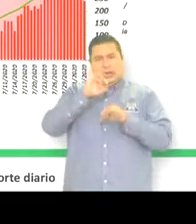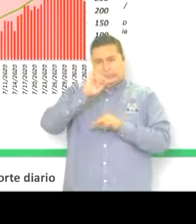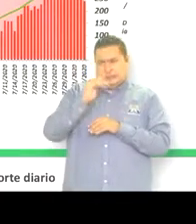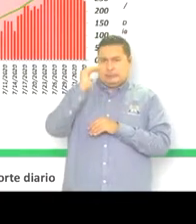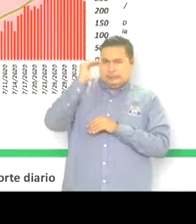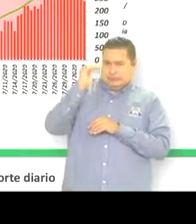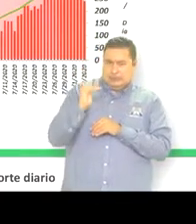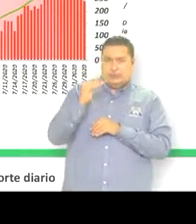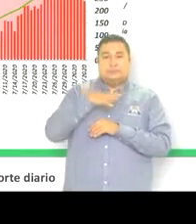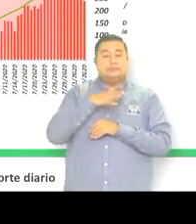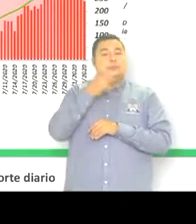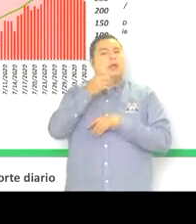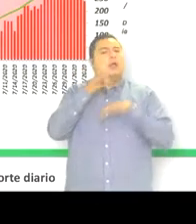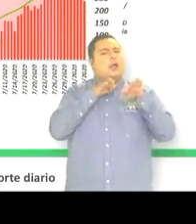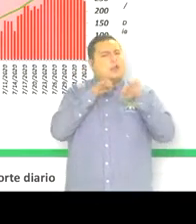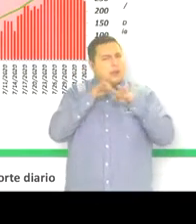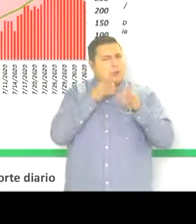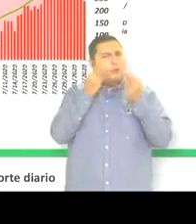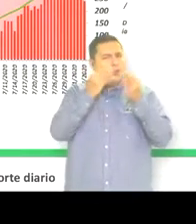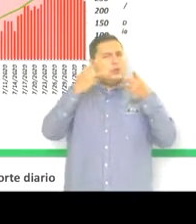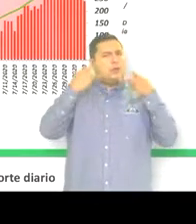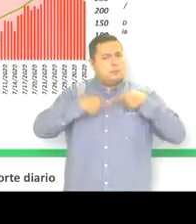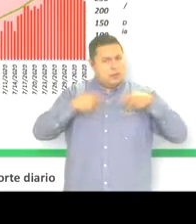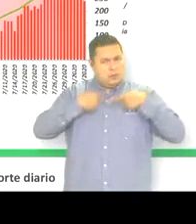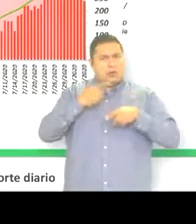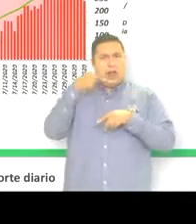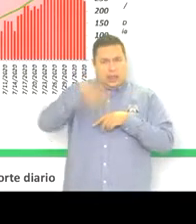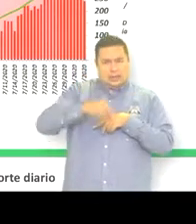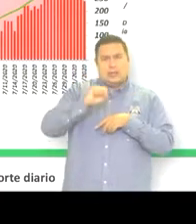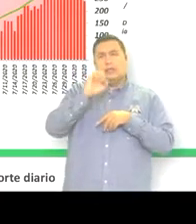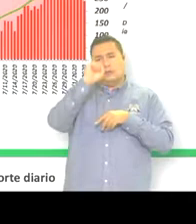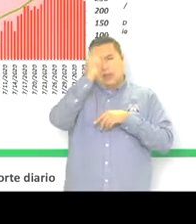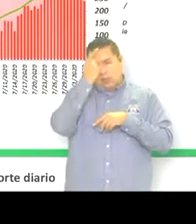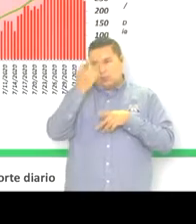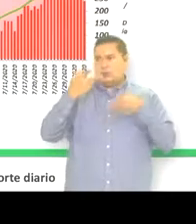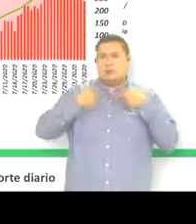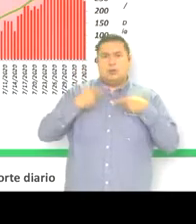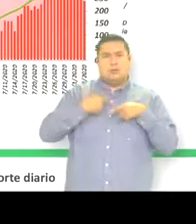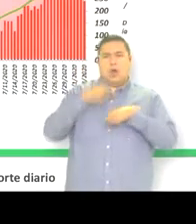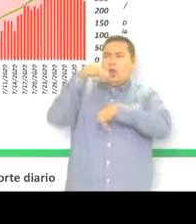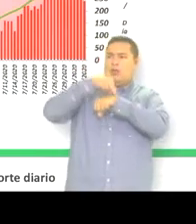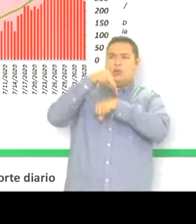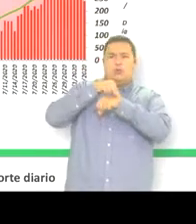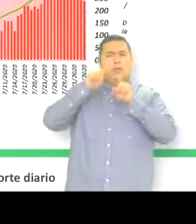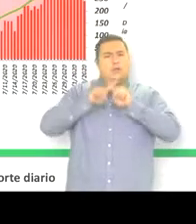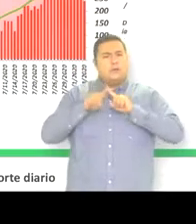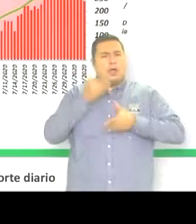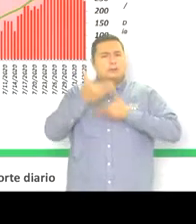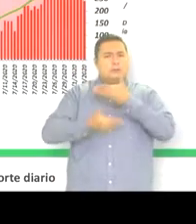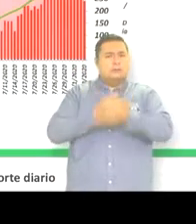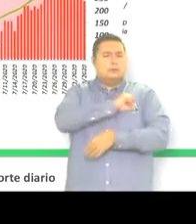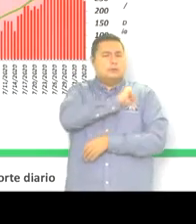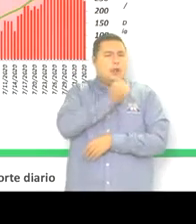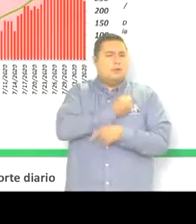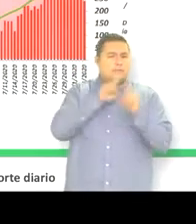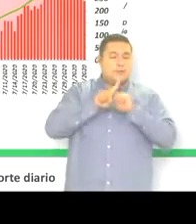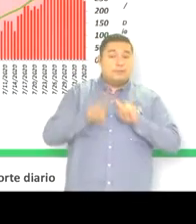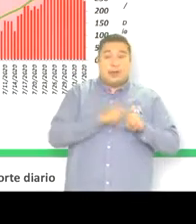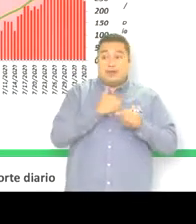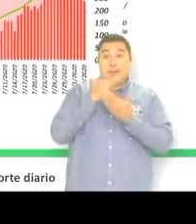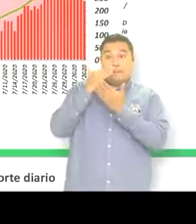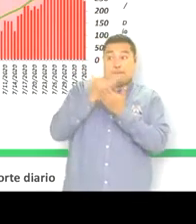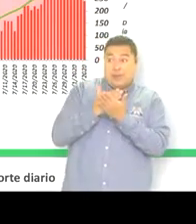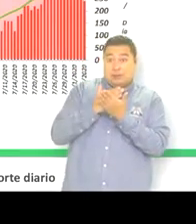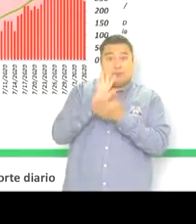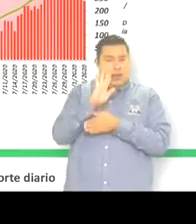esto es el producto del trabajo de mucha gente en todo el estado, del personal de salud. En esta ocasión, si bien son menos casos, no